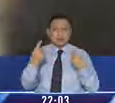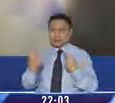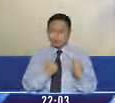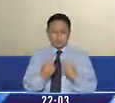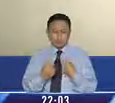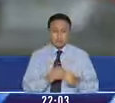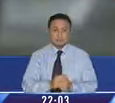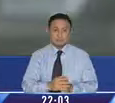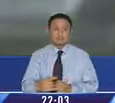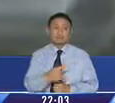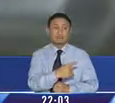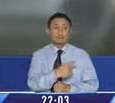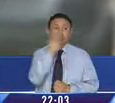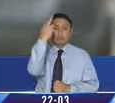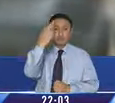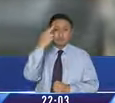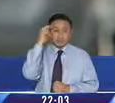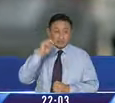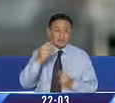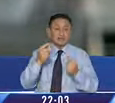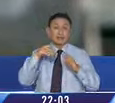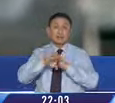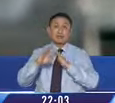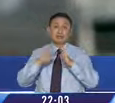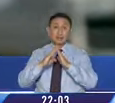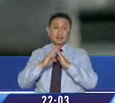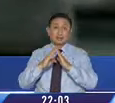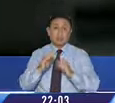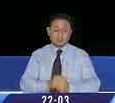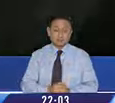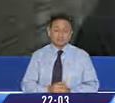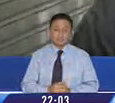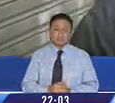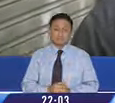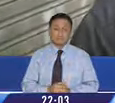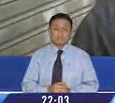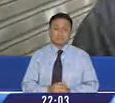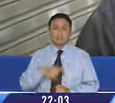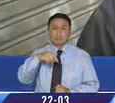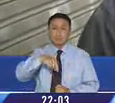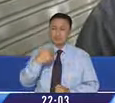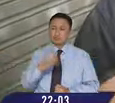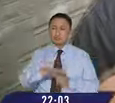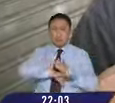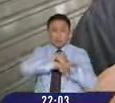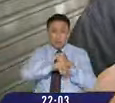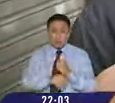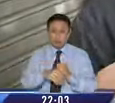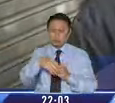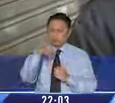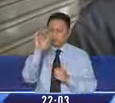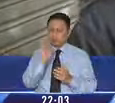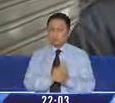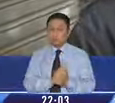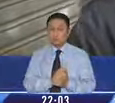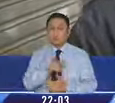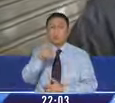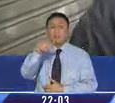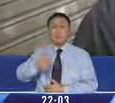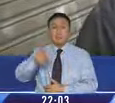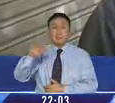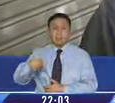y es que las razones para llegar pronto a sus hogares sobran. Que hay mucho robo, también así que hay personas